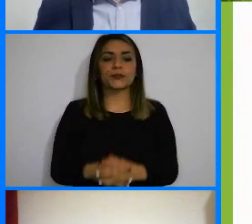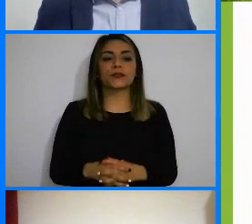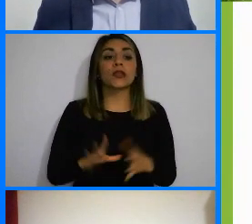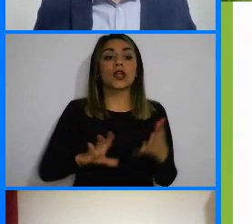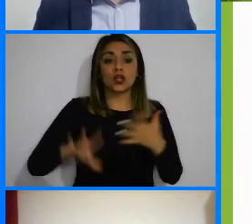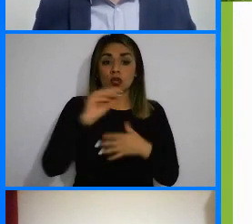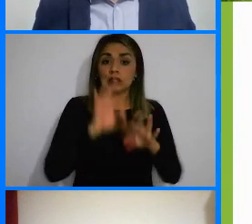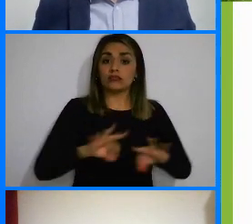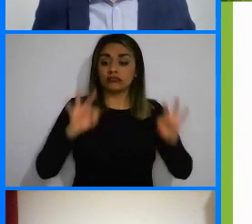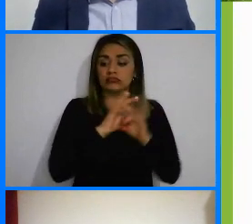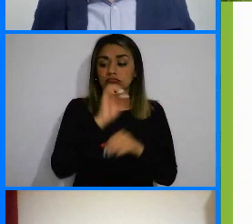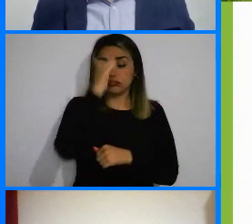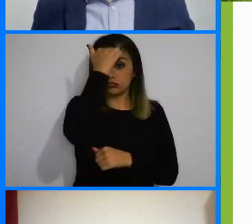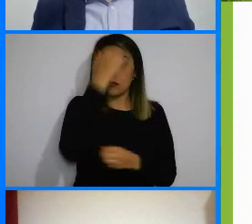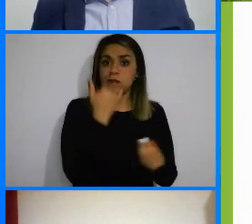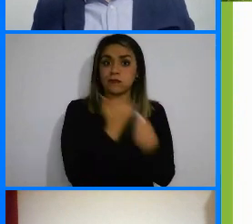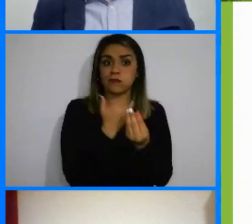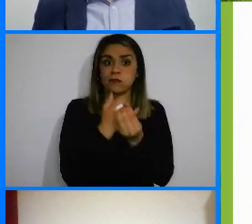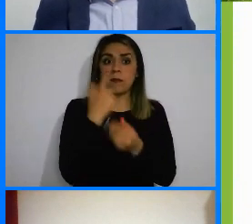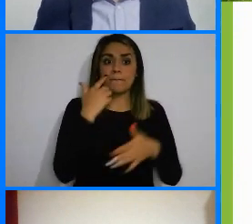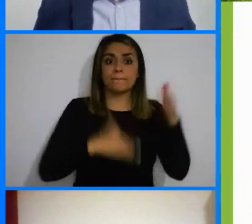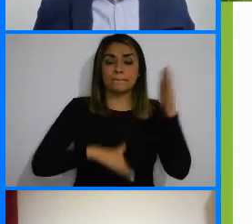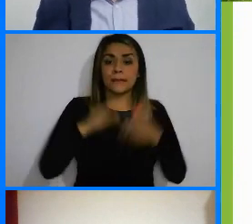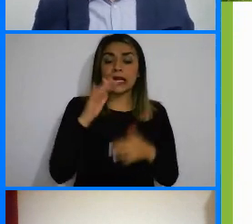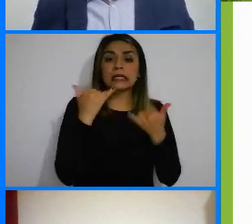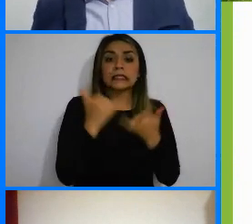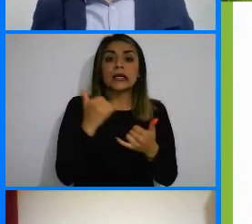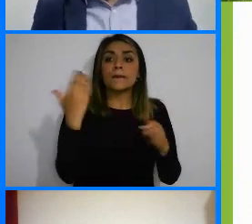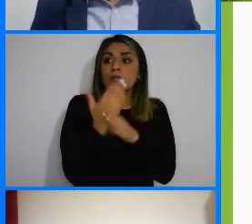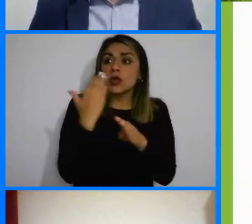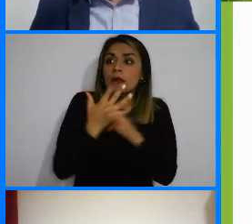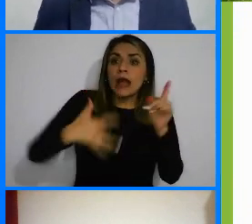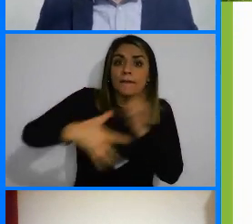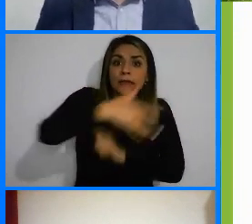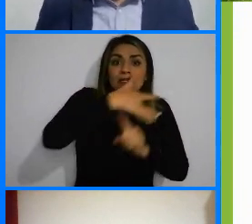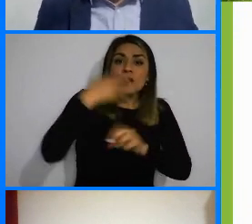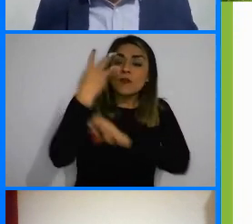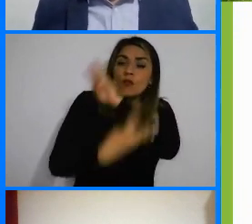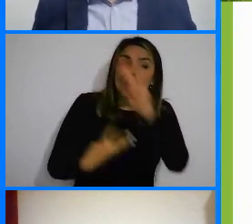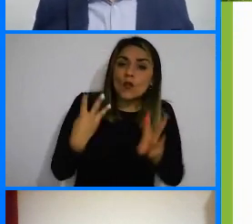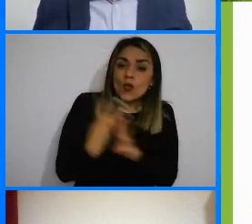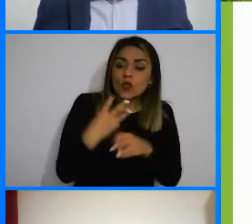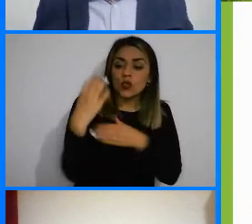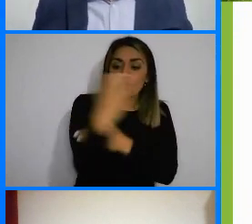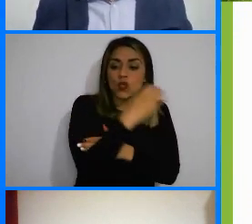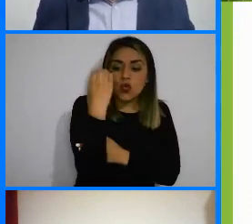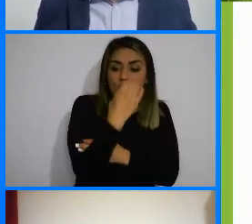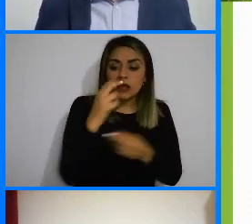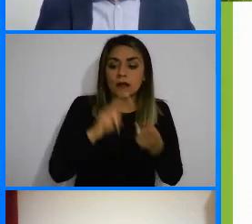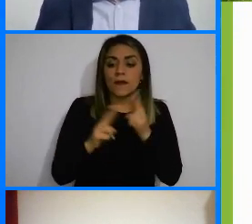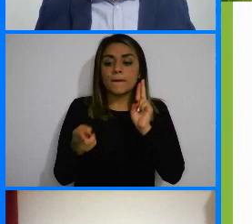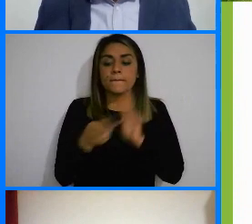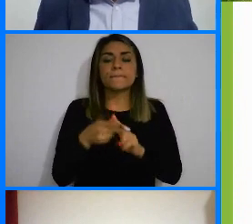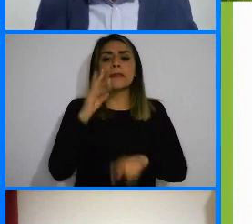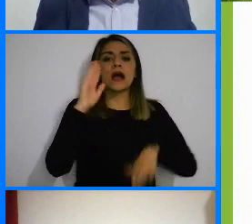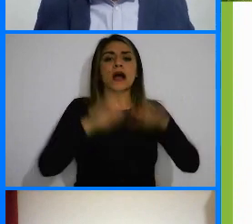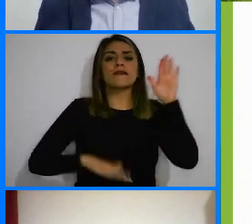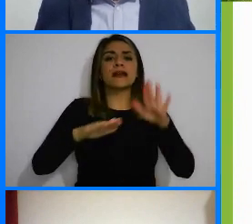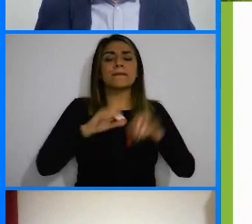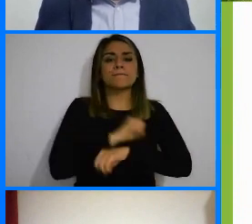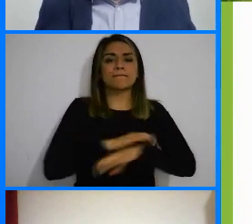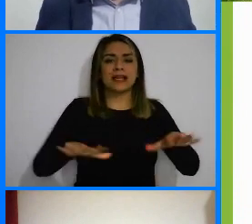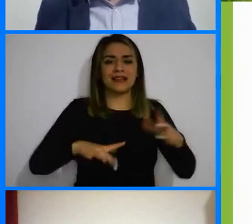son fundamentales. De hecho, los problemas ambientales del mundo y de Colombia se deben en muchos casos a la pérdida de